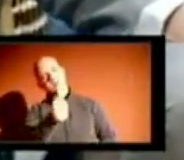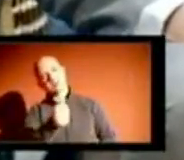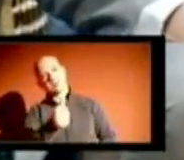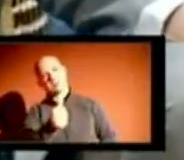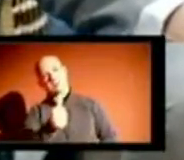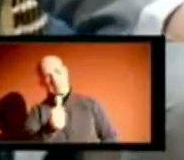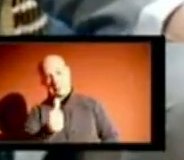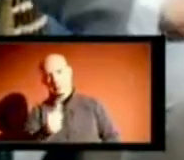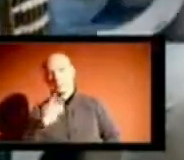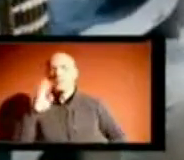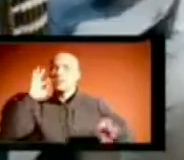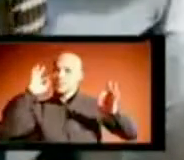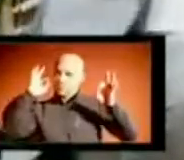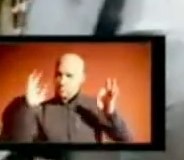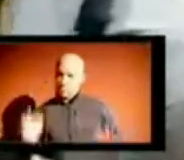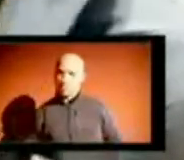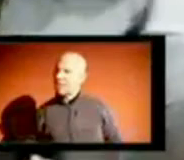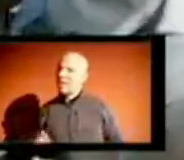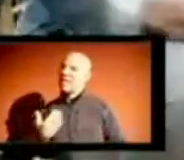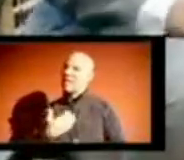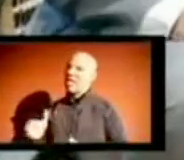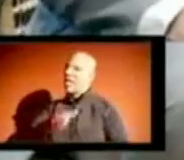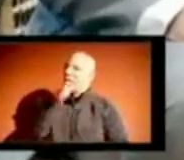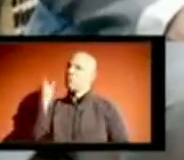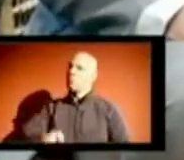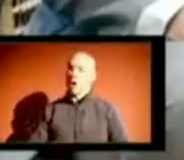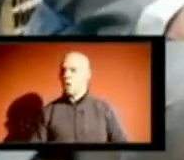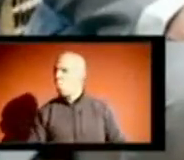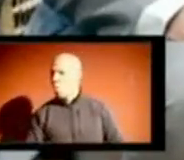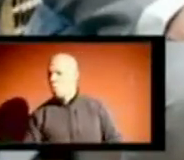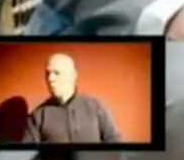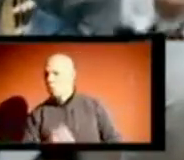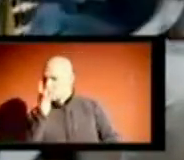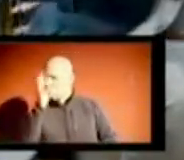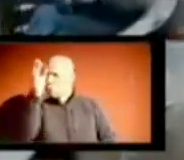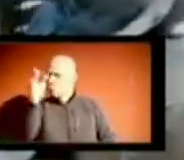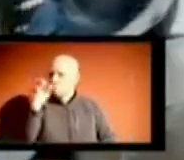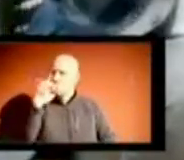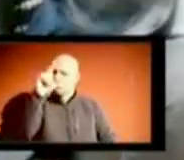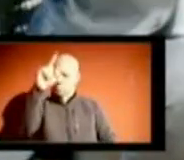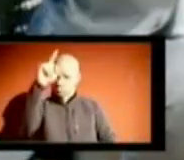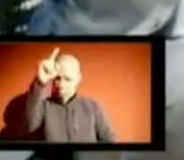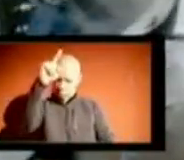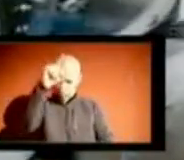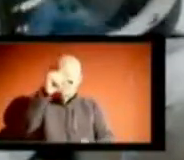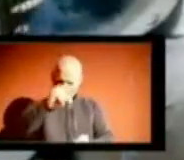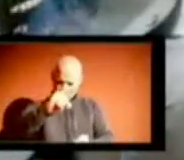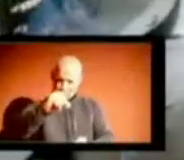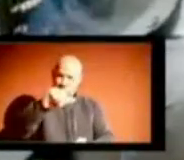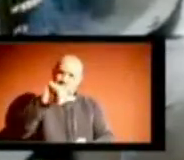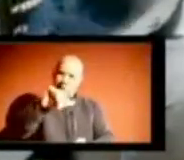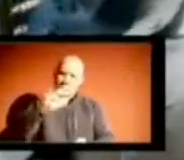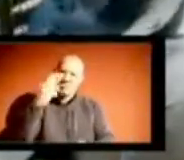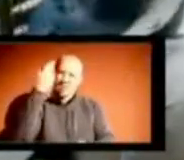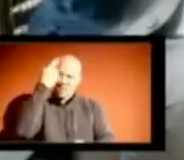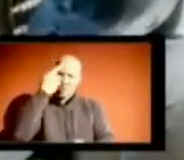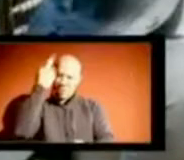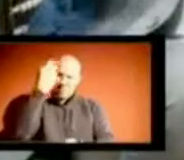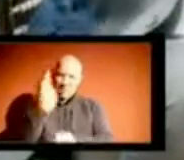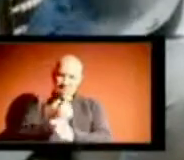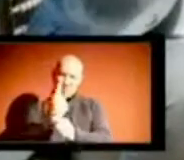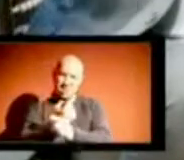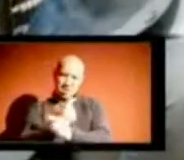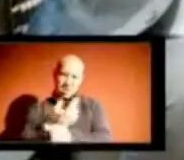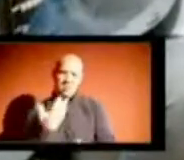definitivamente no debemos descartar que en un futuro lo reduzcamos a un nivel más razonable. Hay que entender también